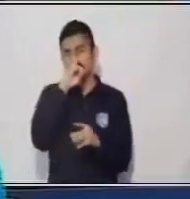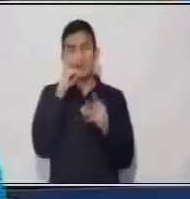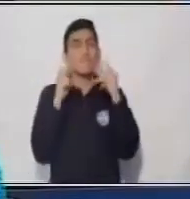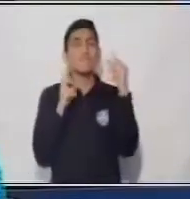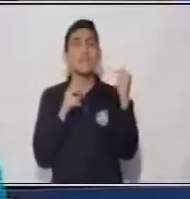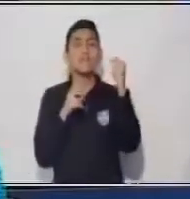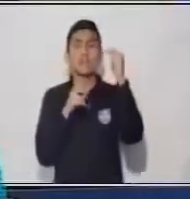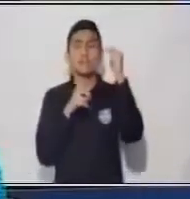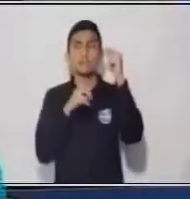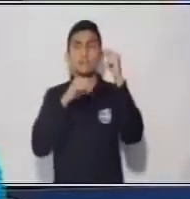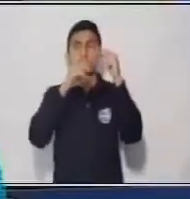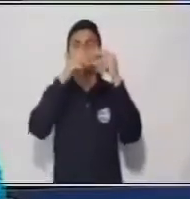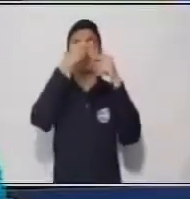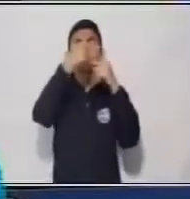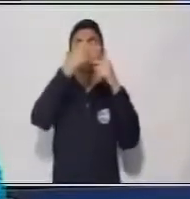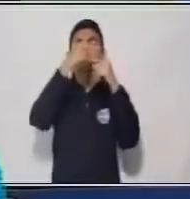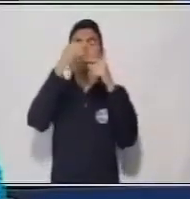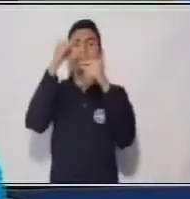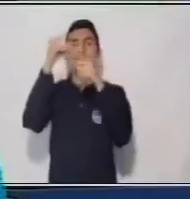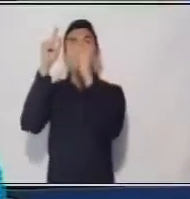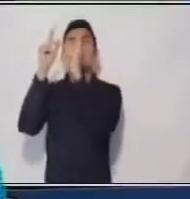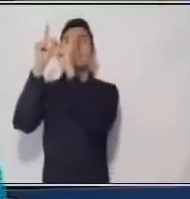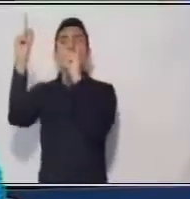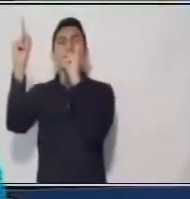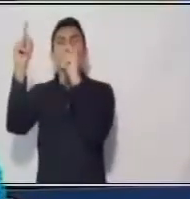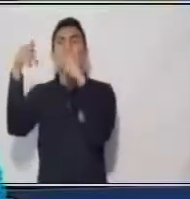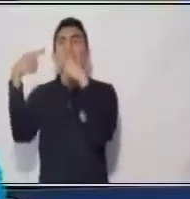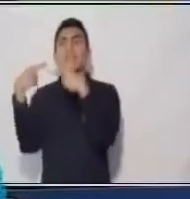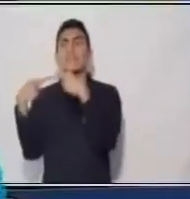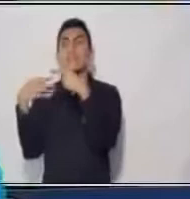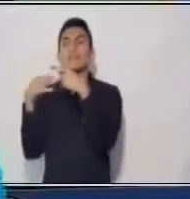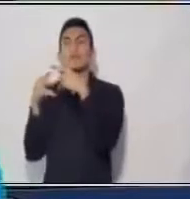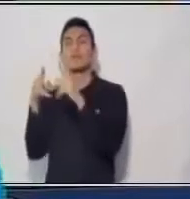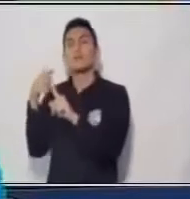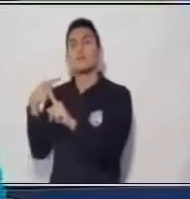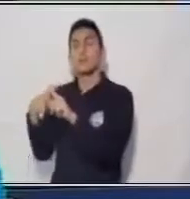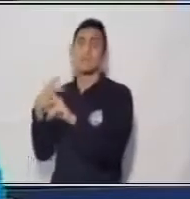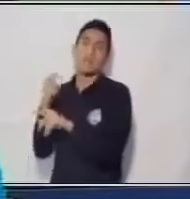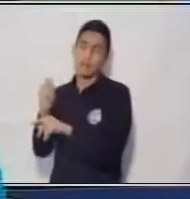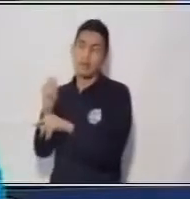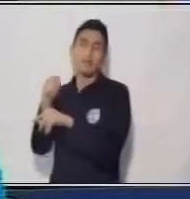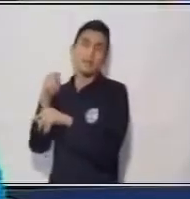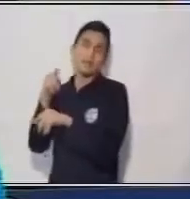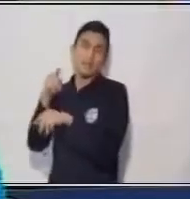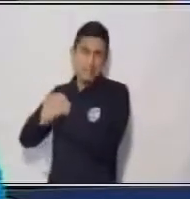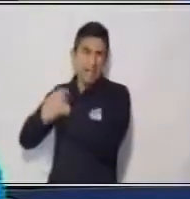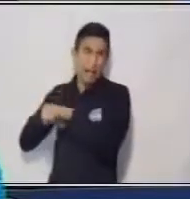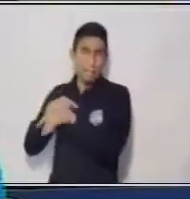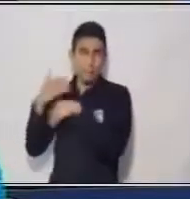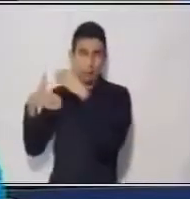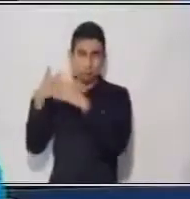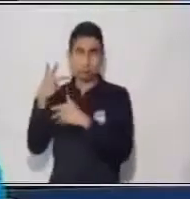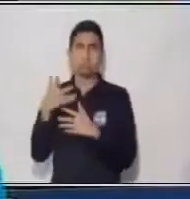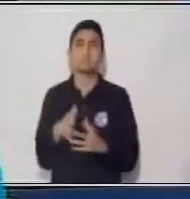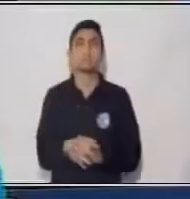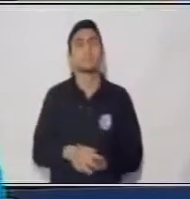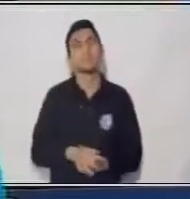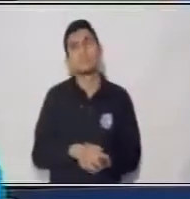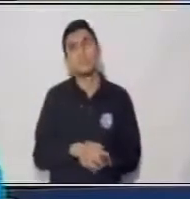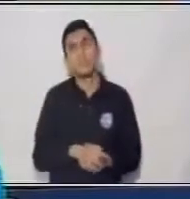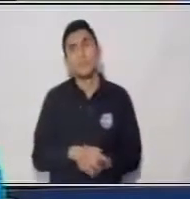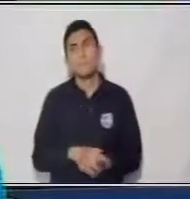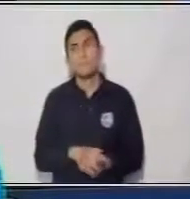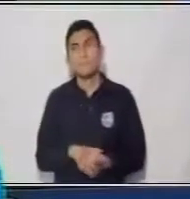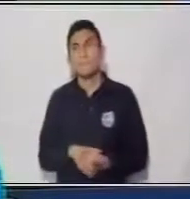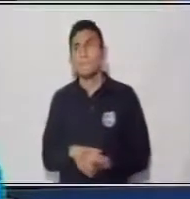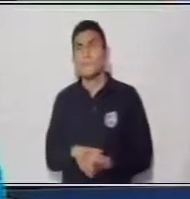tiempo, donde la distancia es proporcional a la velocidad e inversamente proporcional al